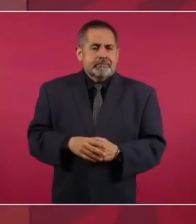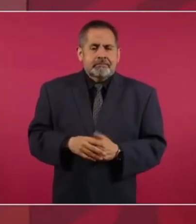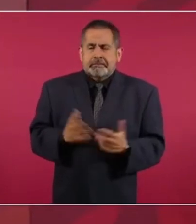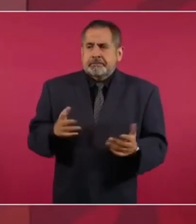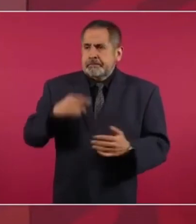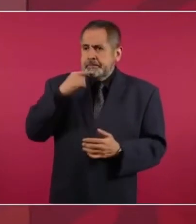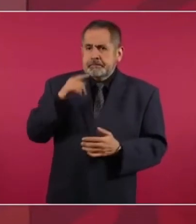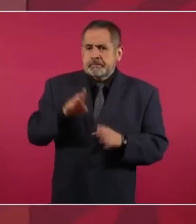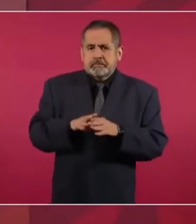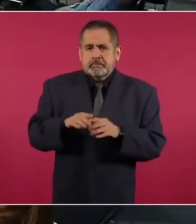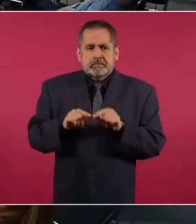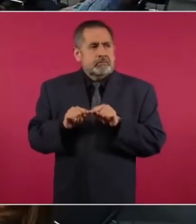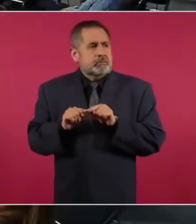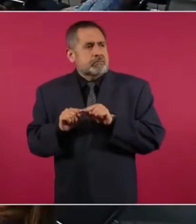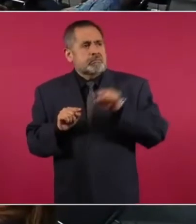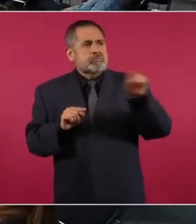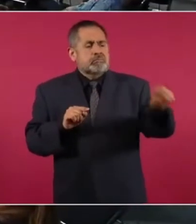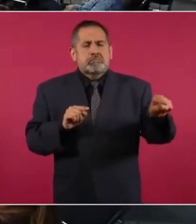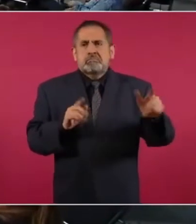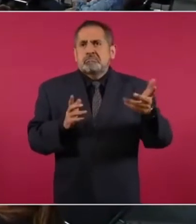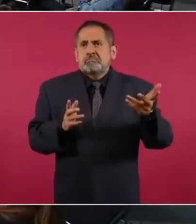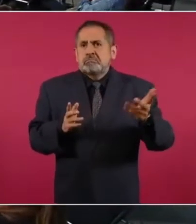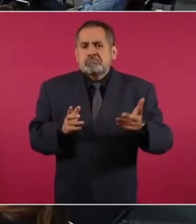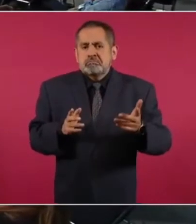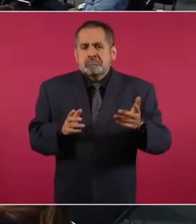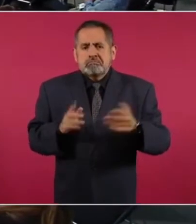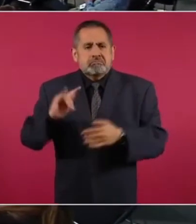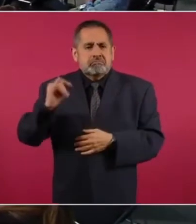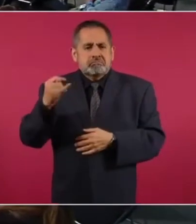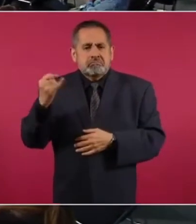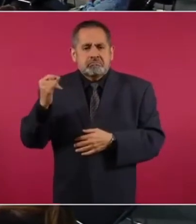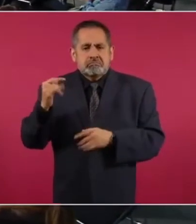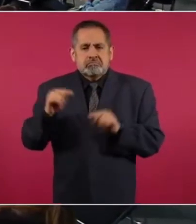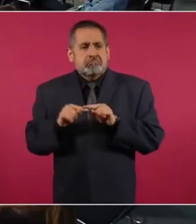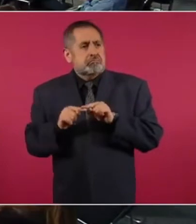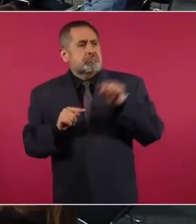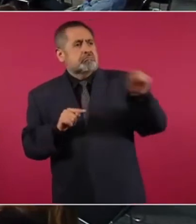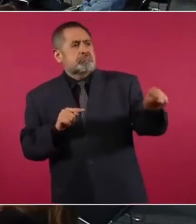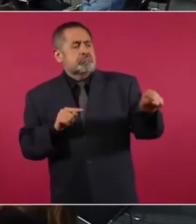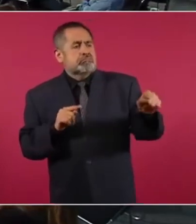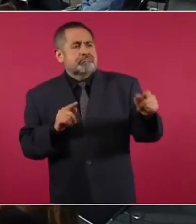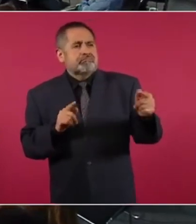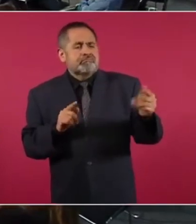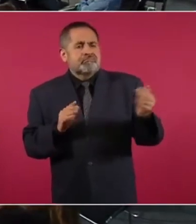sería nada más usarlo de aquí a Tijuana